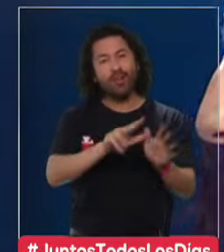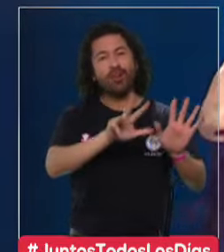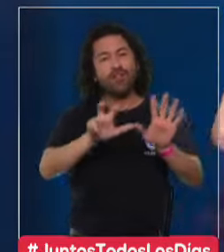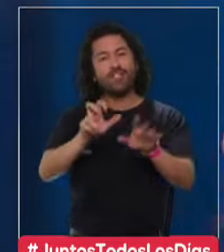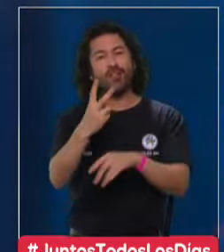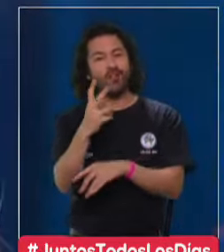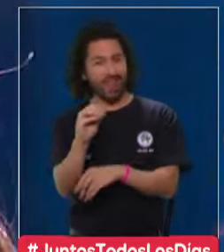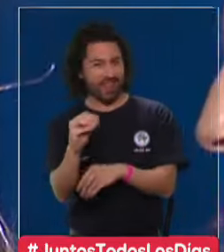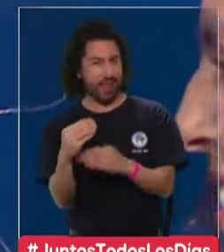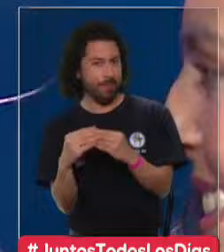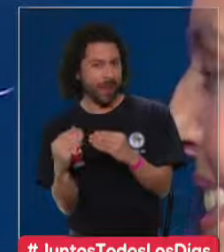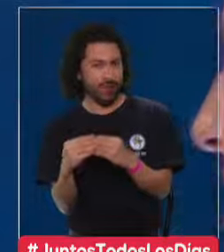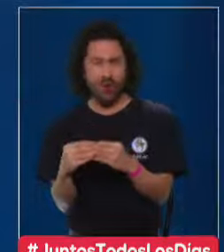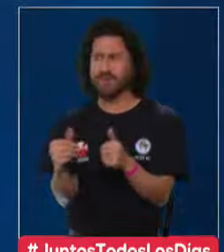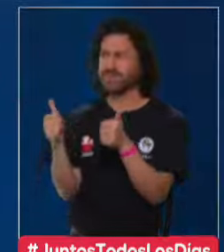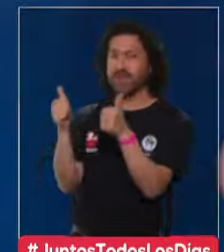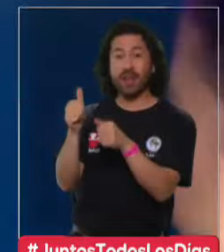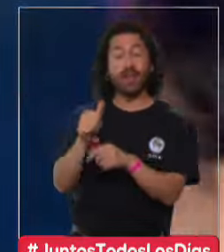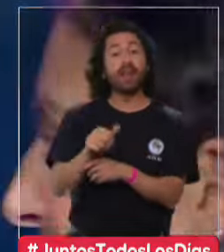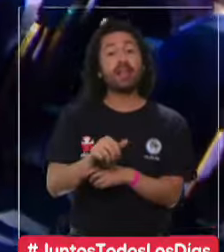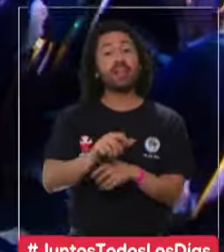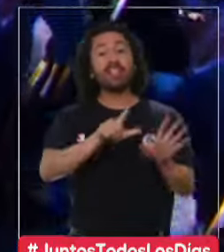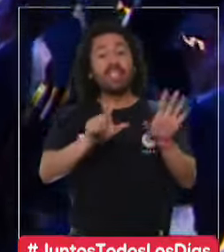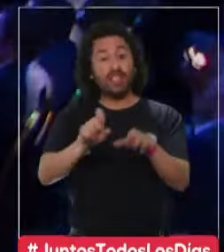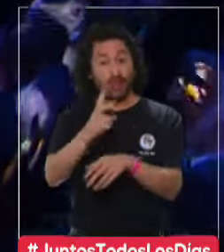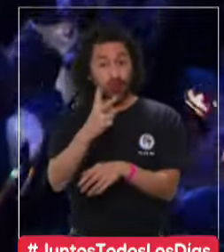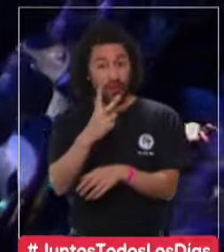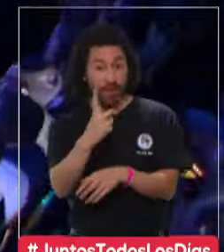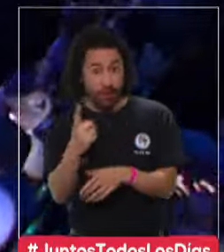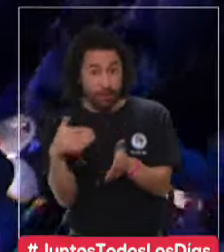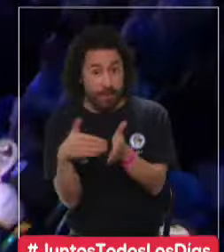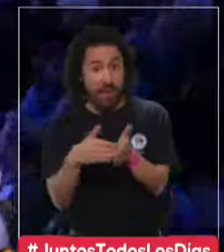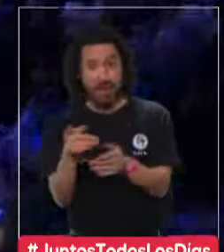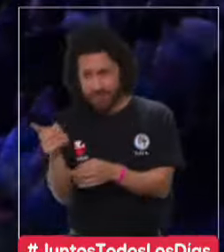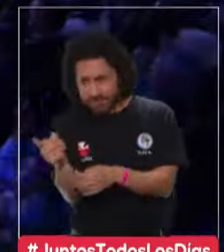721.920 pesos. Muy bien, 721.000, vayan ahí